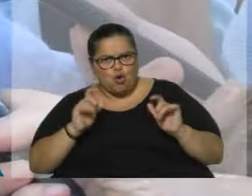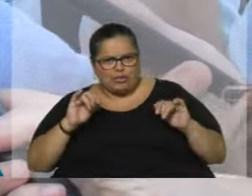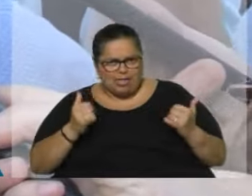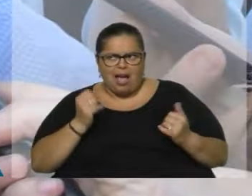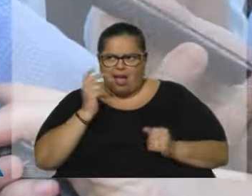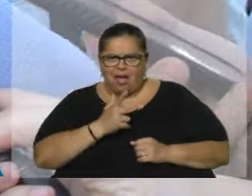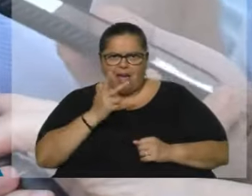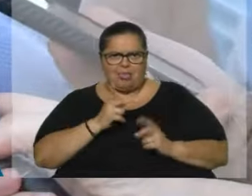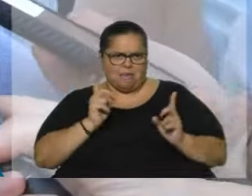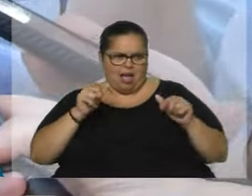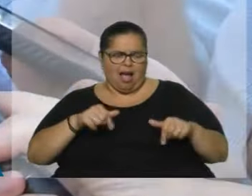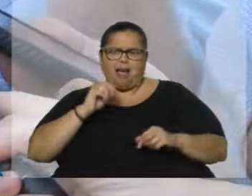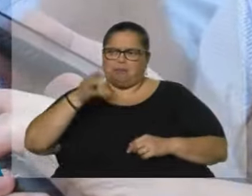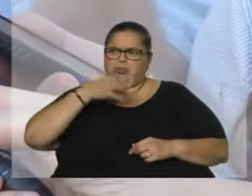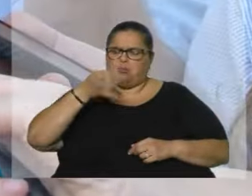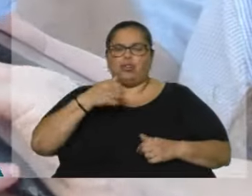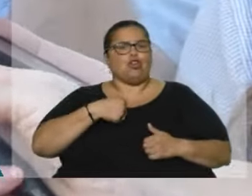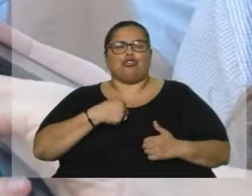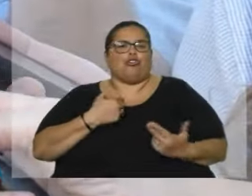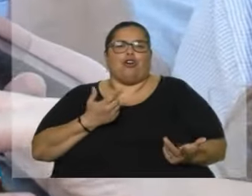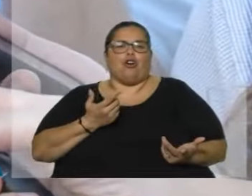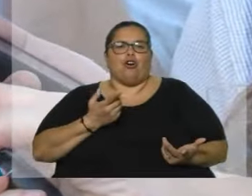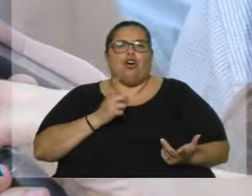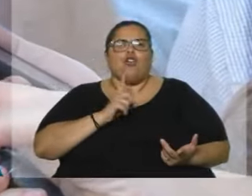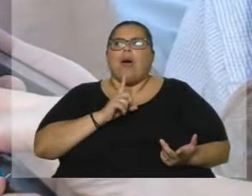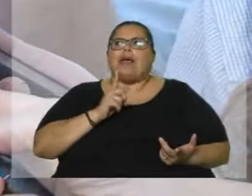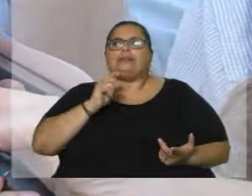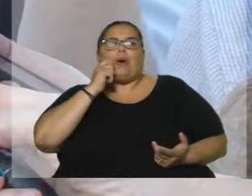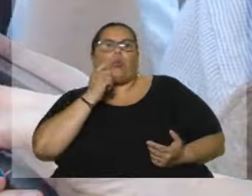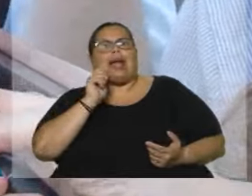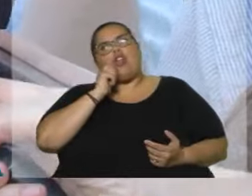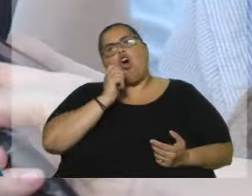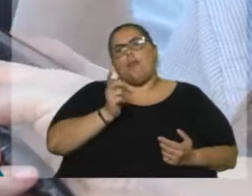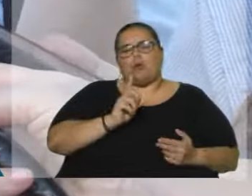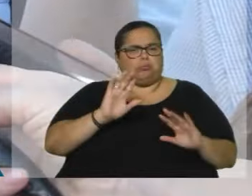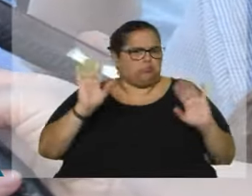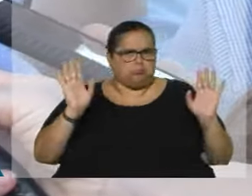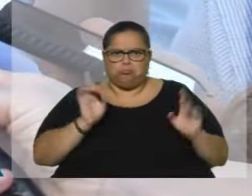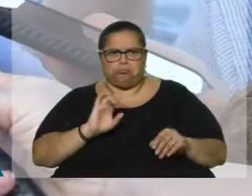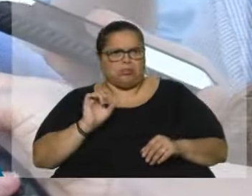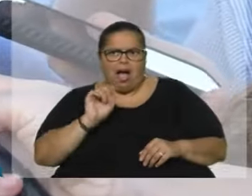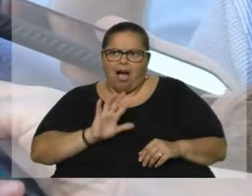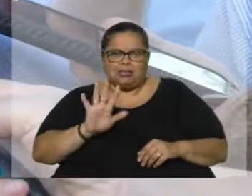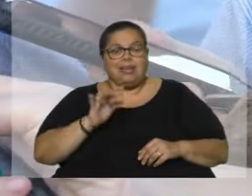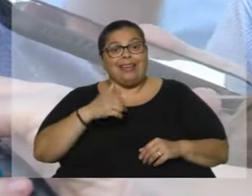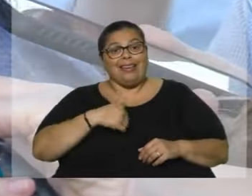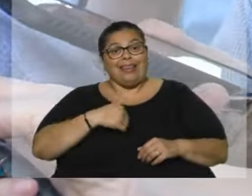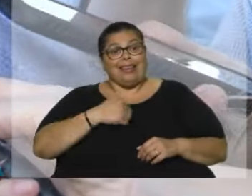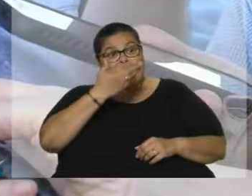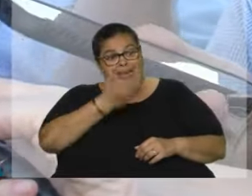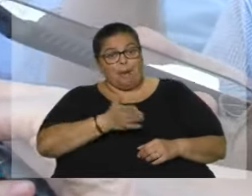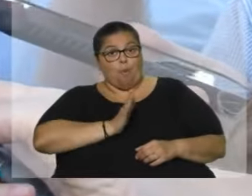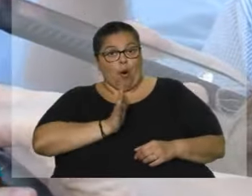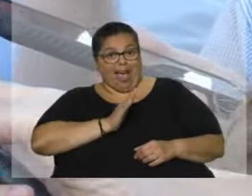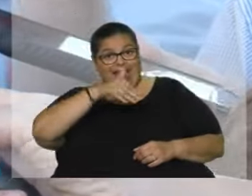tenido. Nosotros no tratamos de tener un punto de vista según nos guste más o menos un gobierno. Y la inhabilitación de María Corina